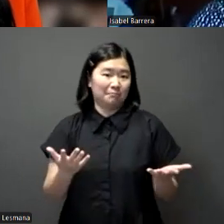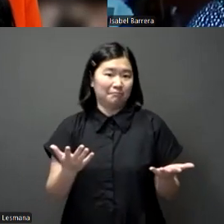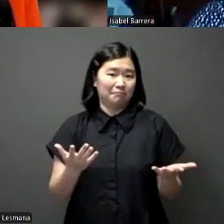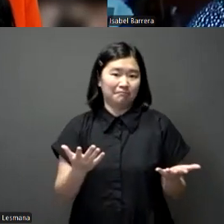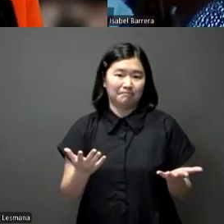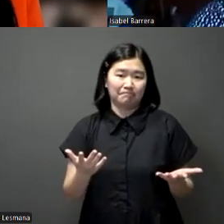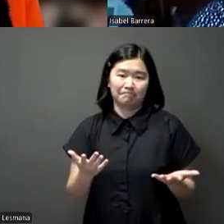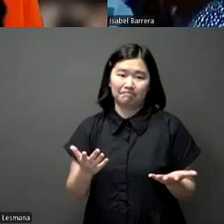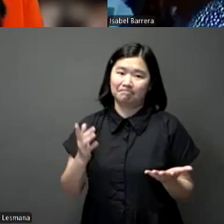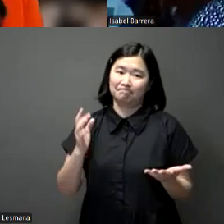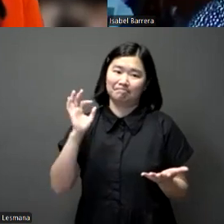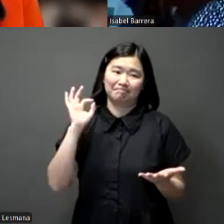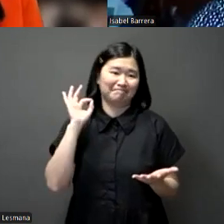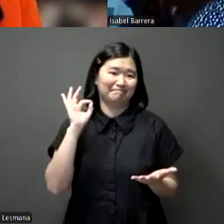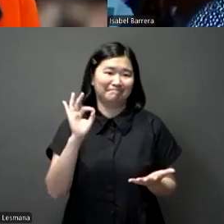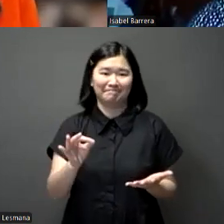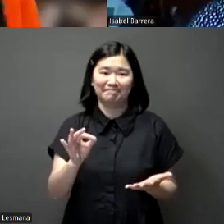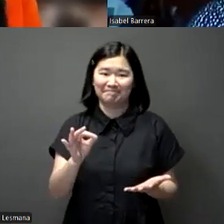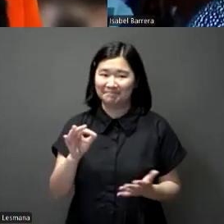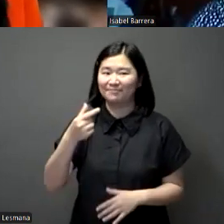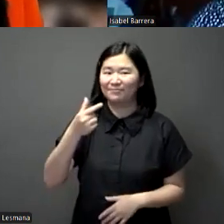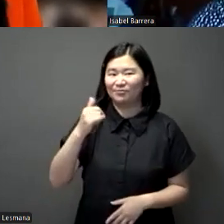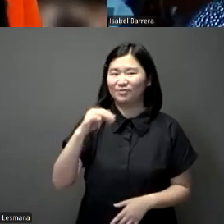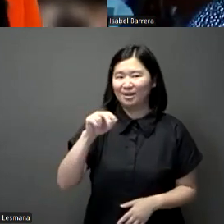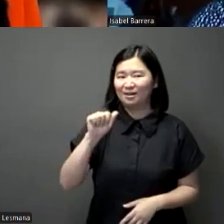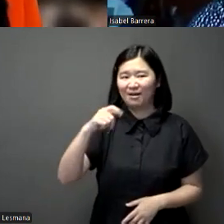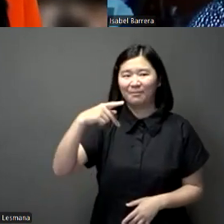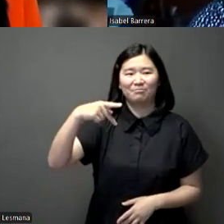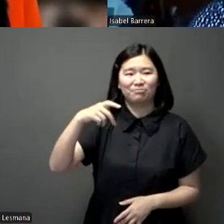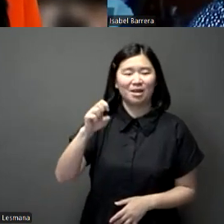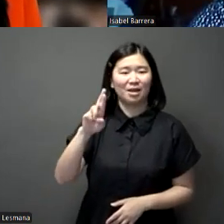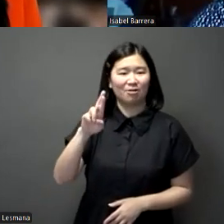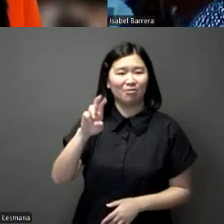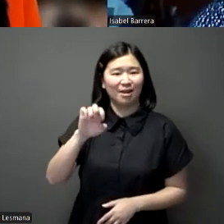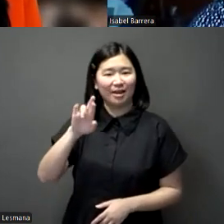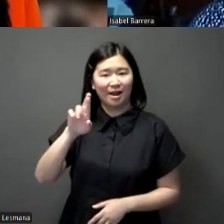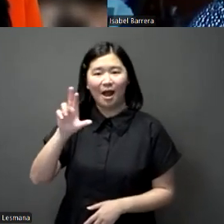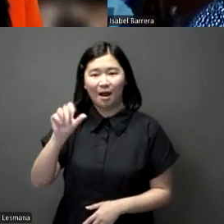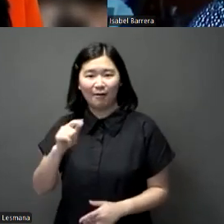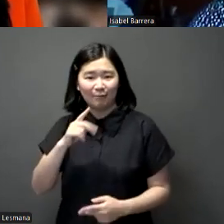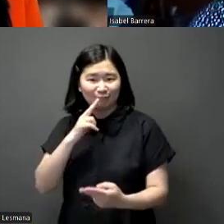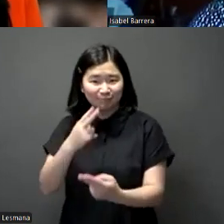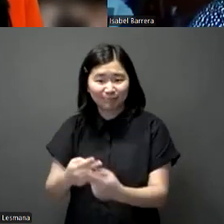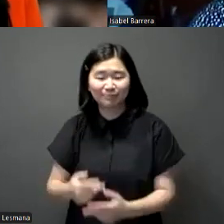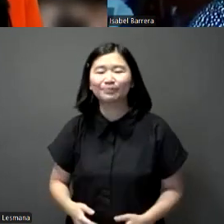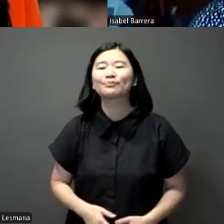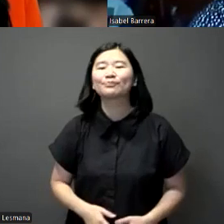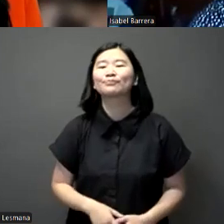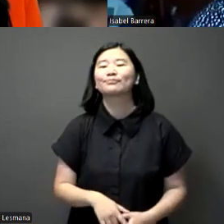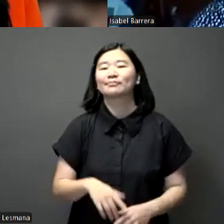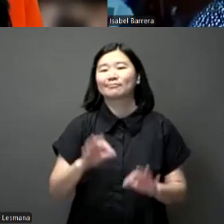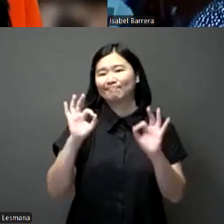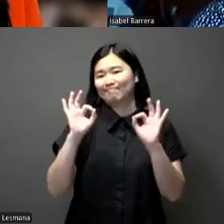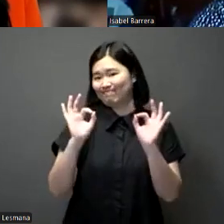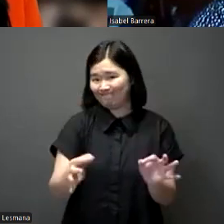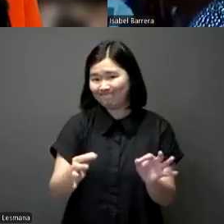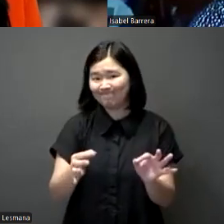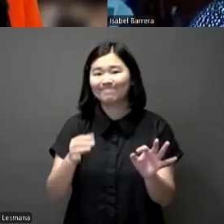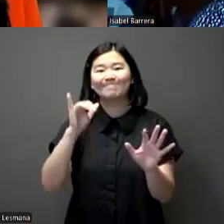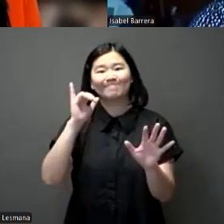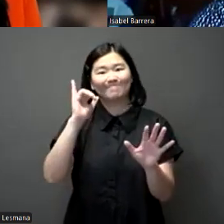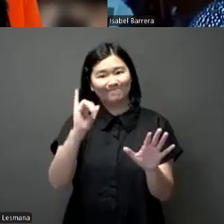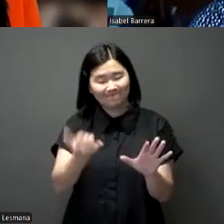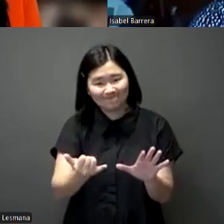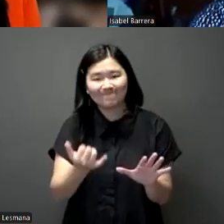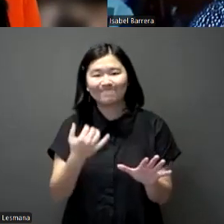en la población, ¿cierto? Es multifactorial, en algunas ocasiones tiene factores genéticos, pero particularmente en el caso del